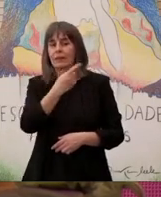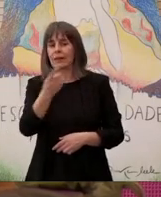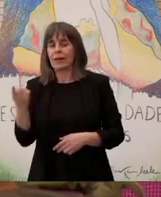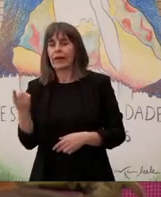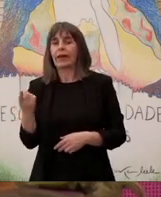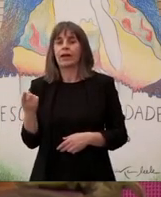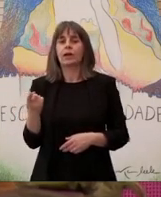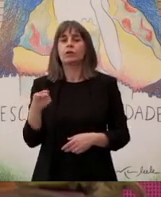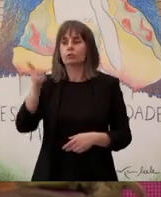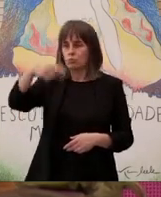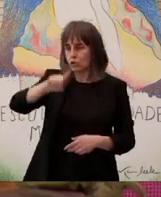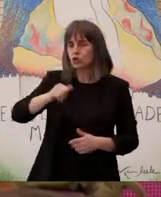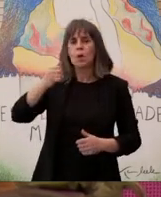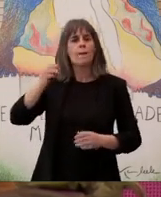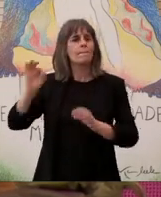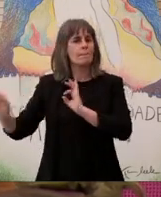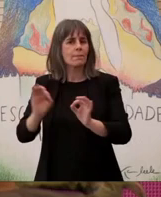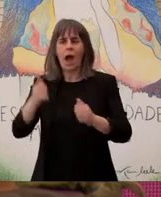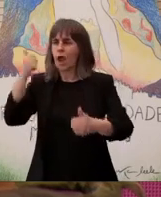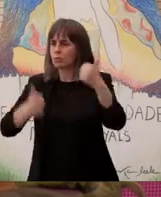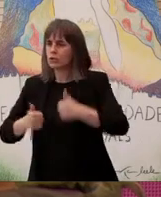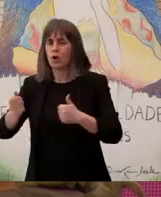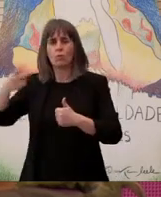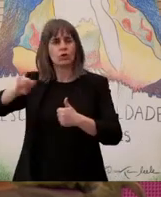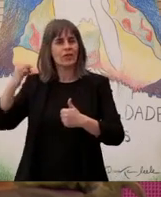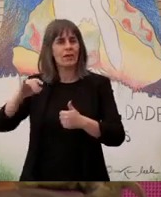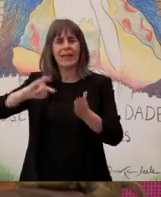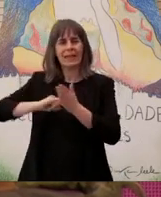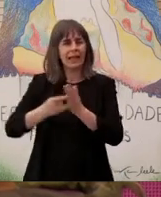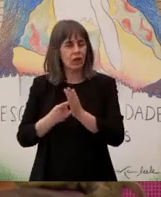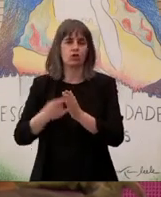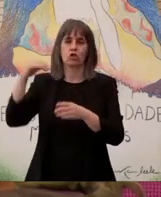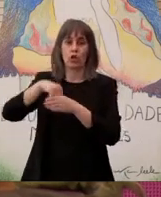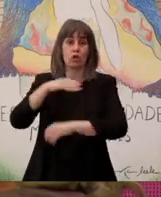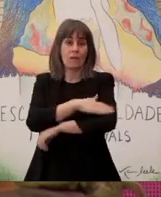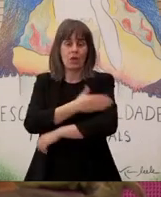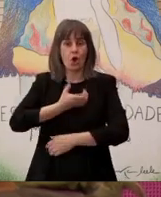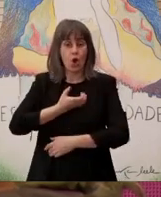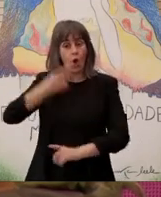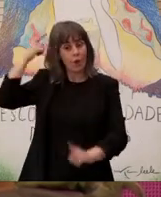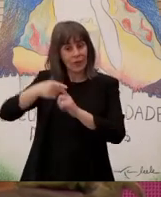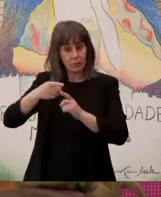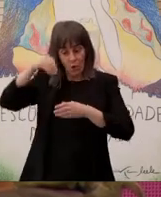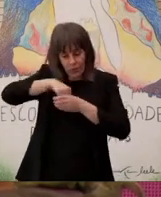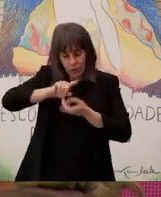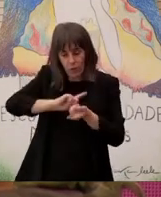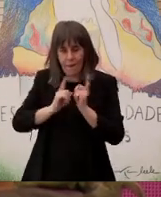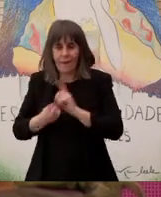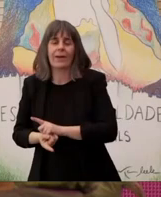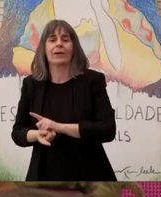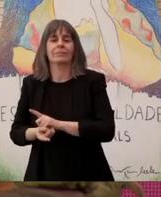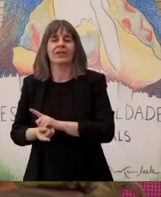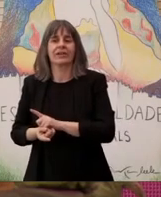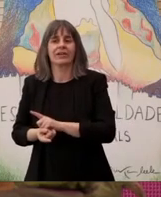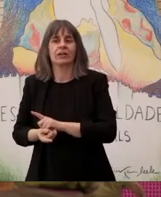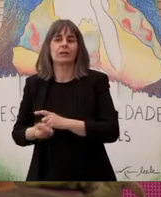sede técnico se técnicas de administración local para cambiarla por dentro cambia más decía tener conciencia en este sentido